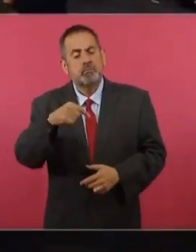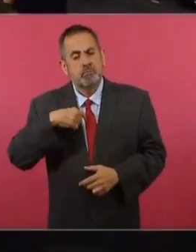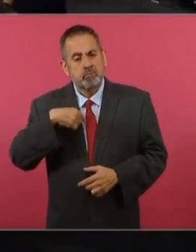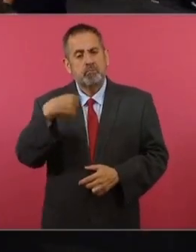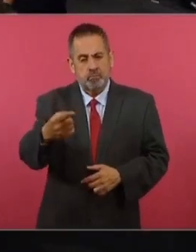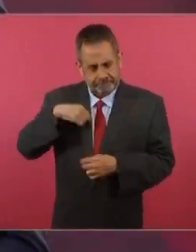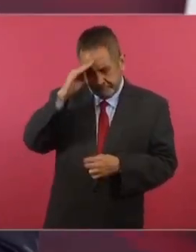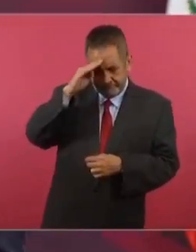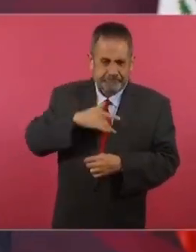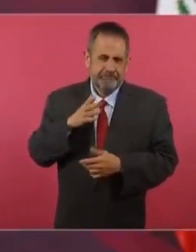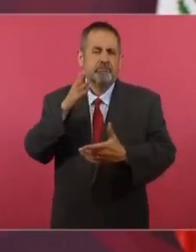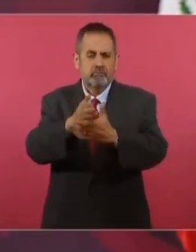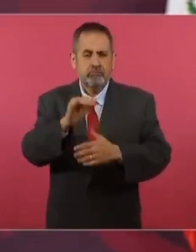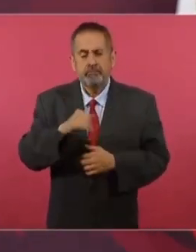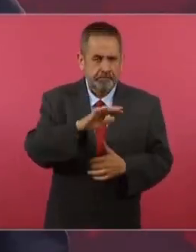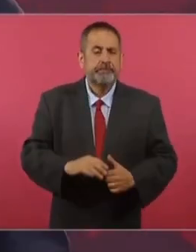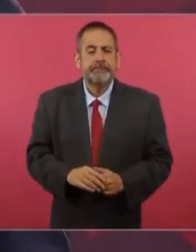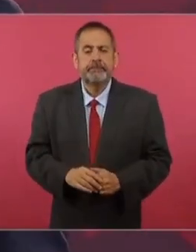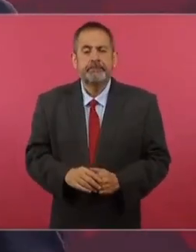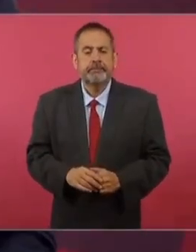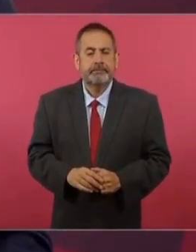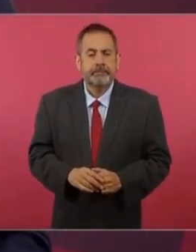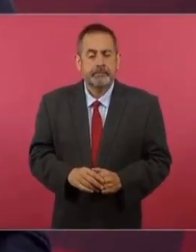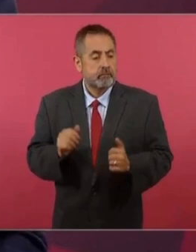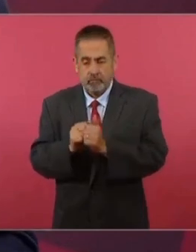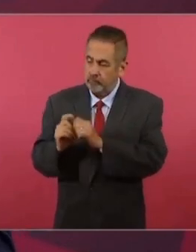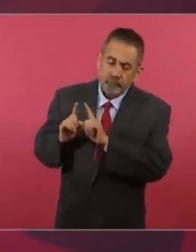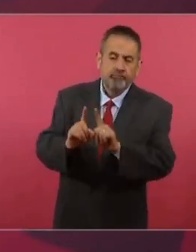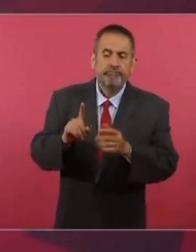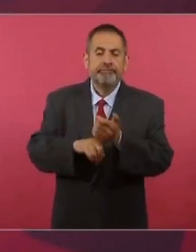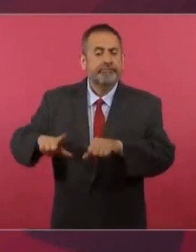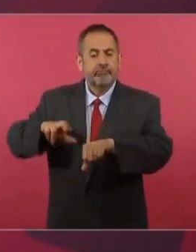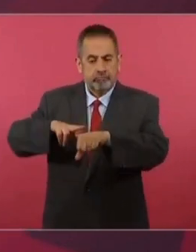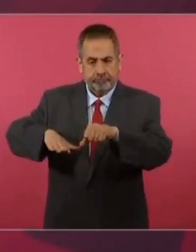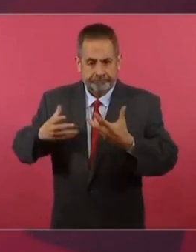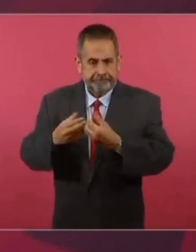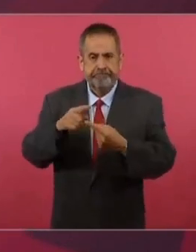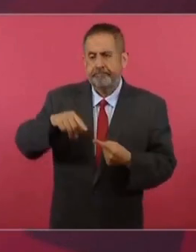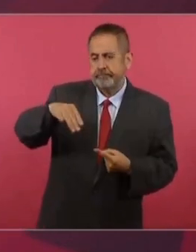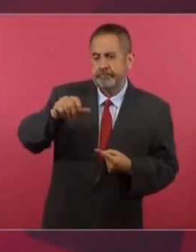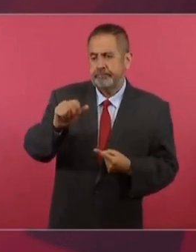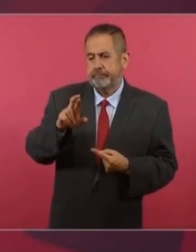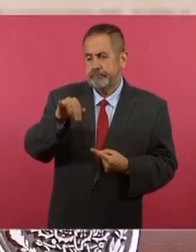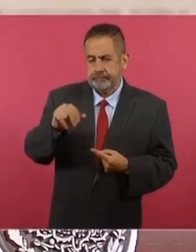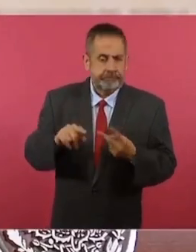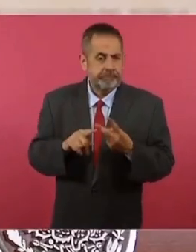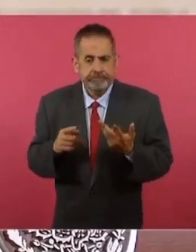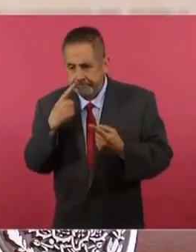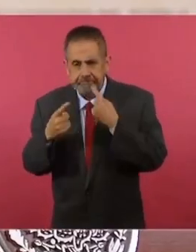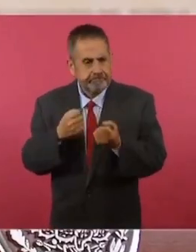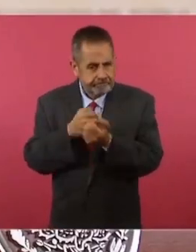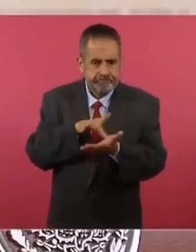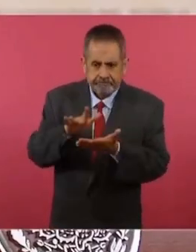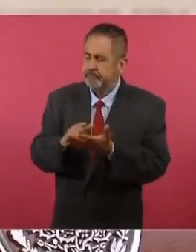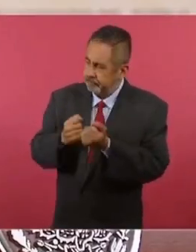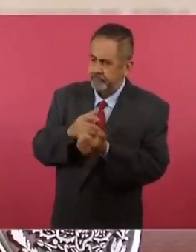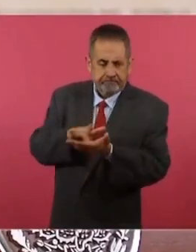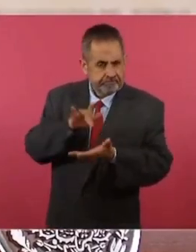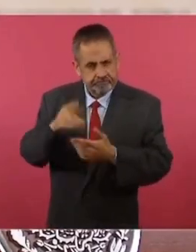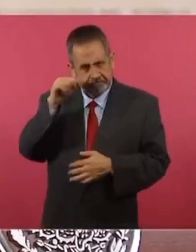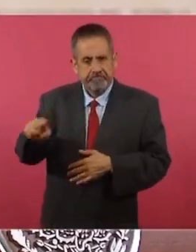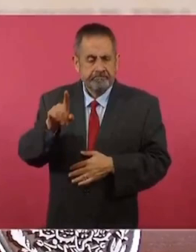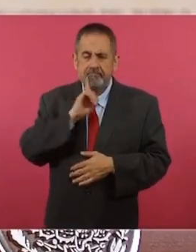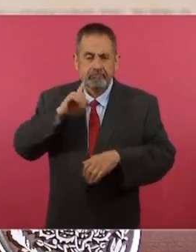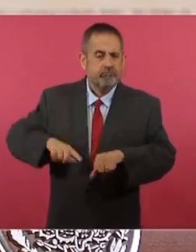a Baja California hacer un recorrido con la gobernadora con Marina para apoyarla a respaldarla